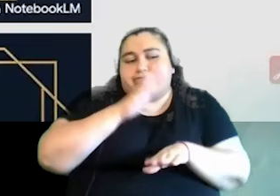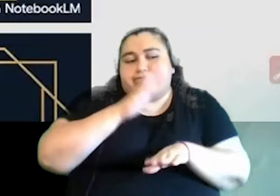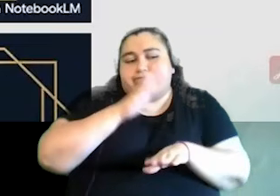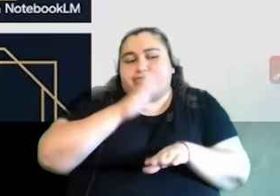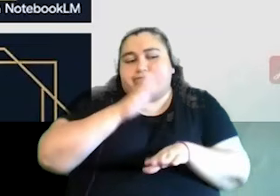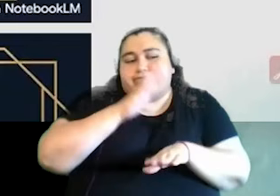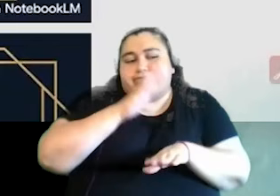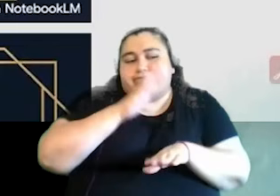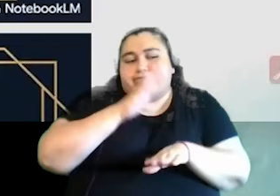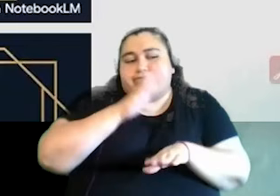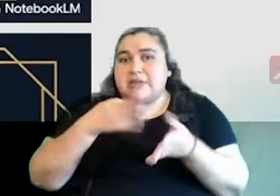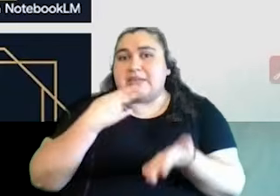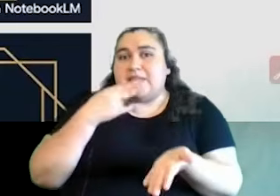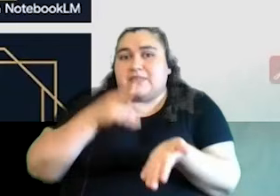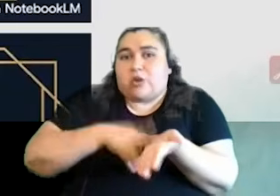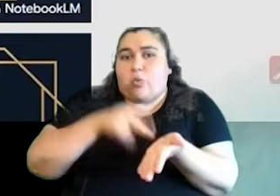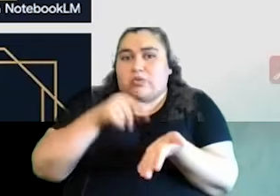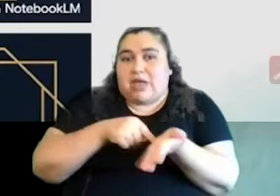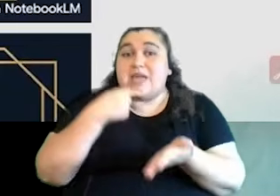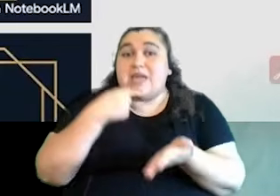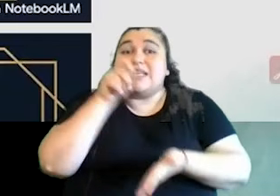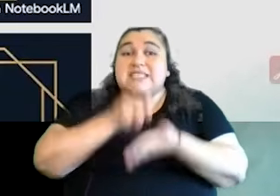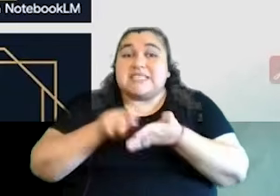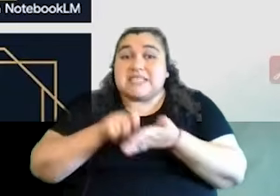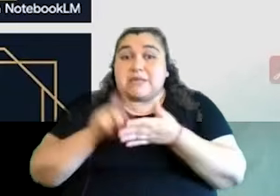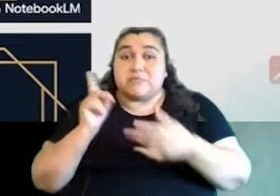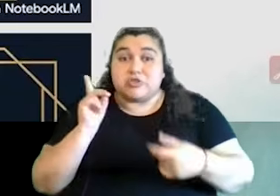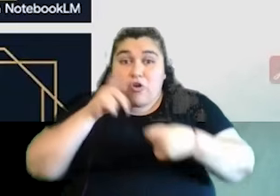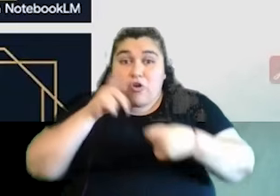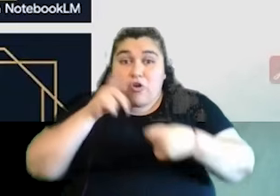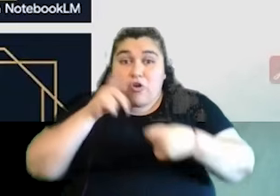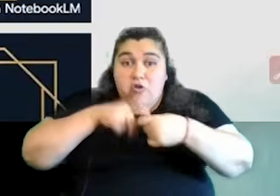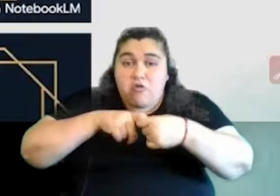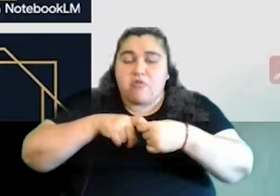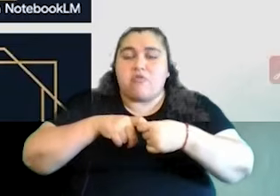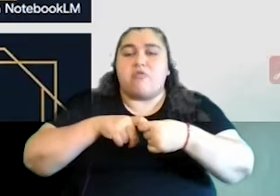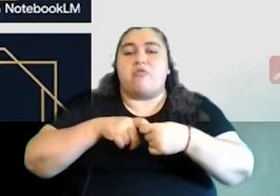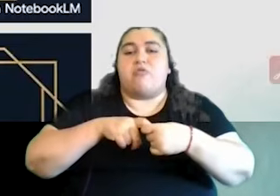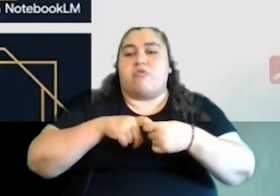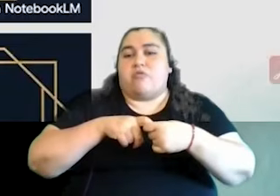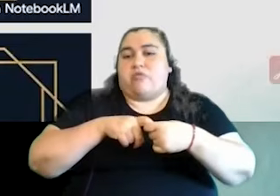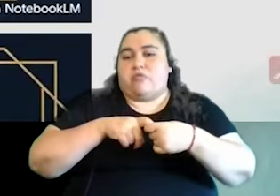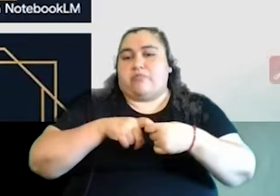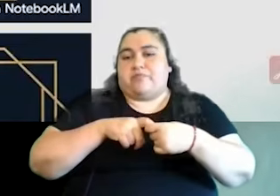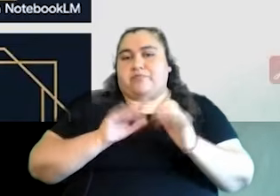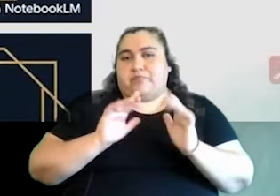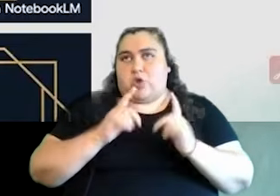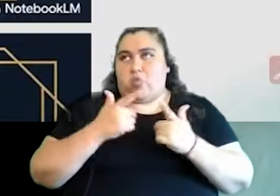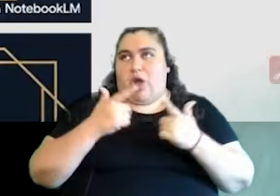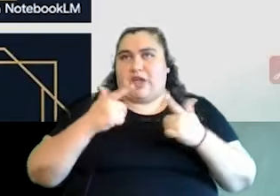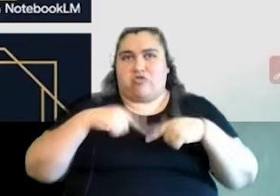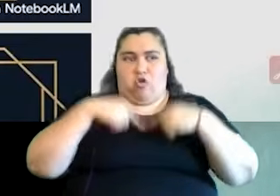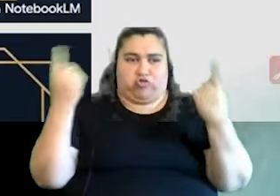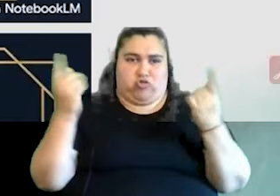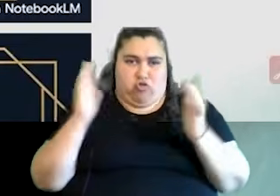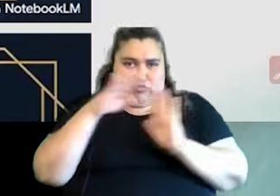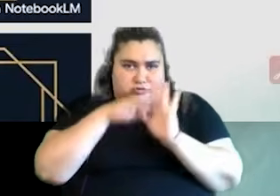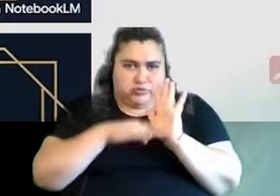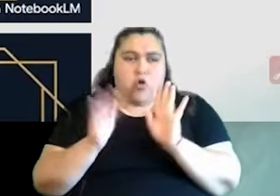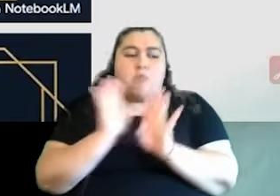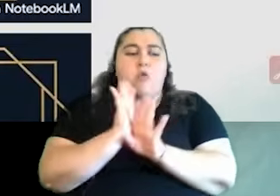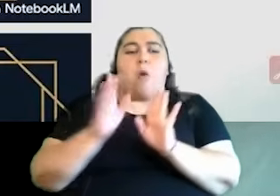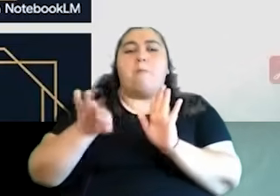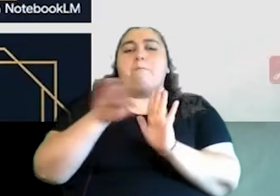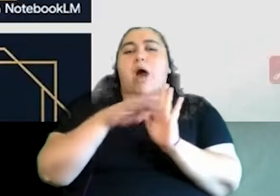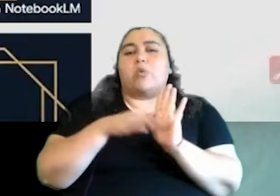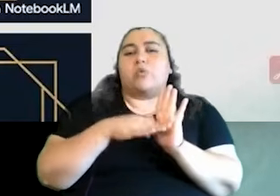esta constancia de inscripción, si no supera de otros parámetros que puede llegar a tener como pauta estos agentes de